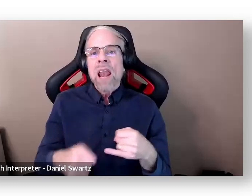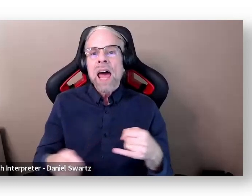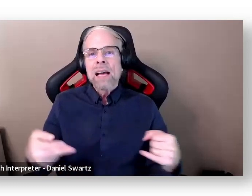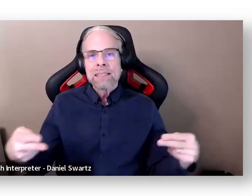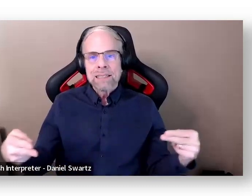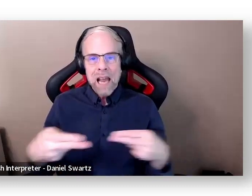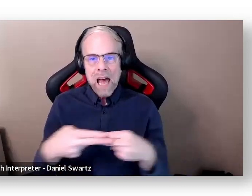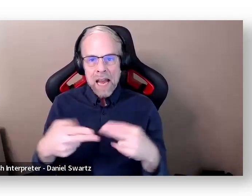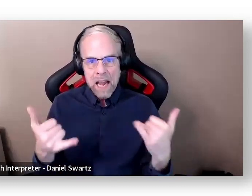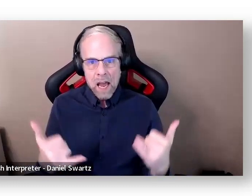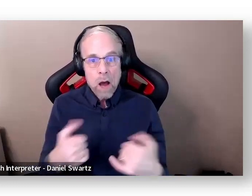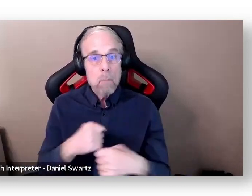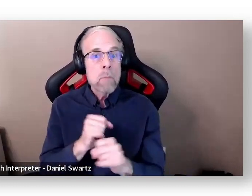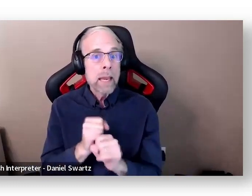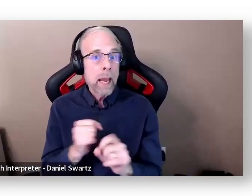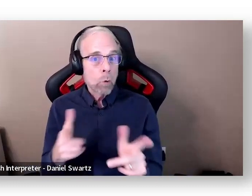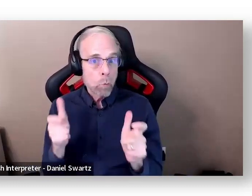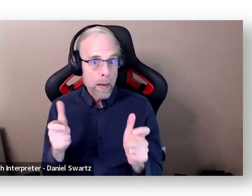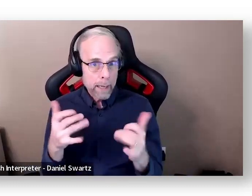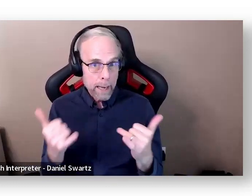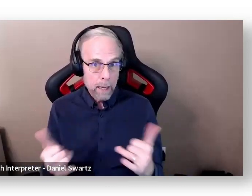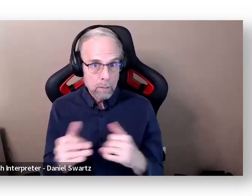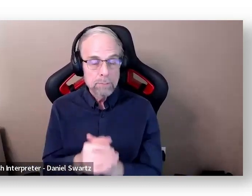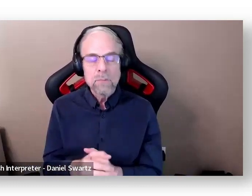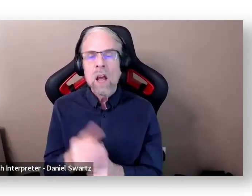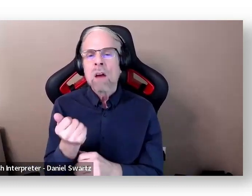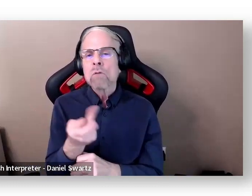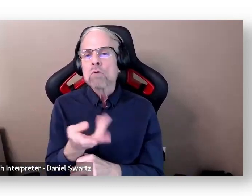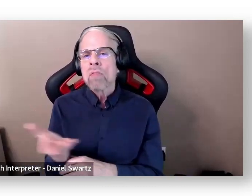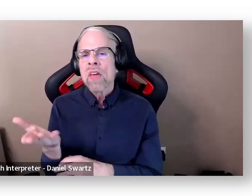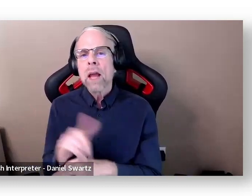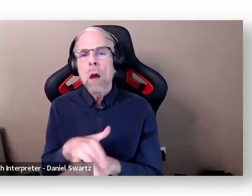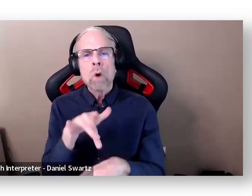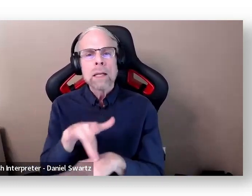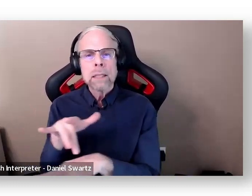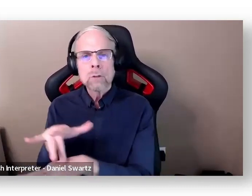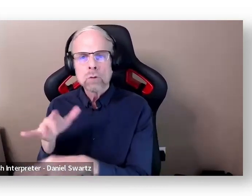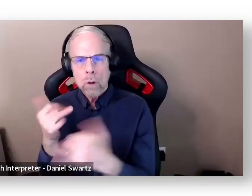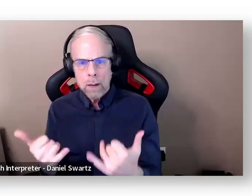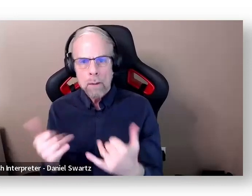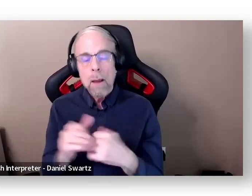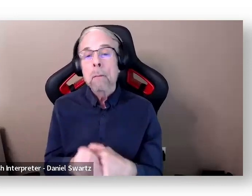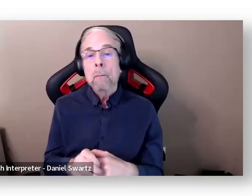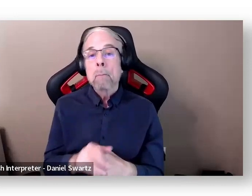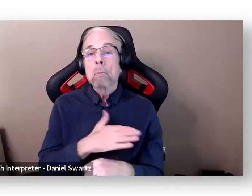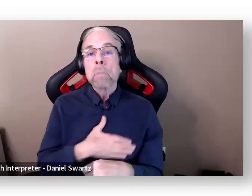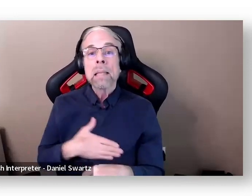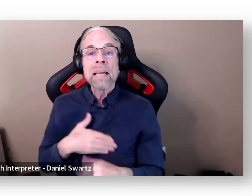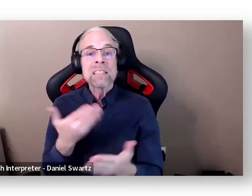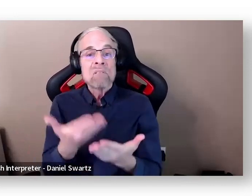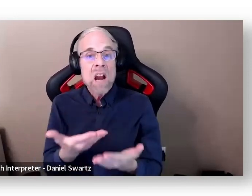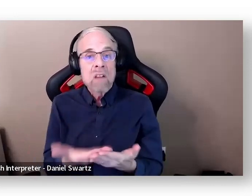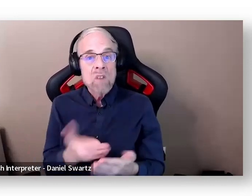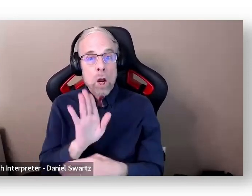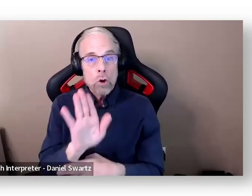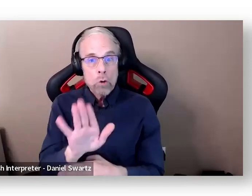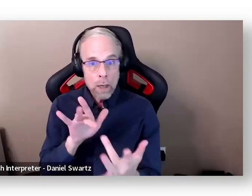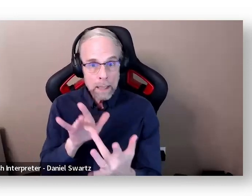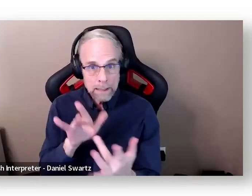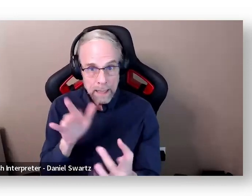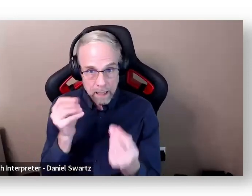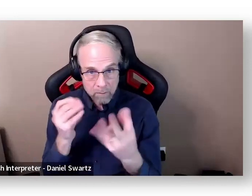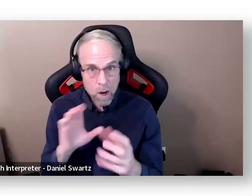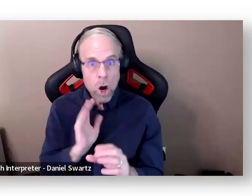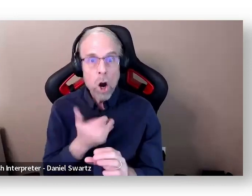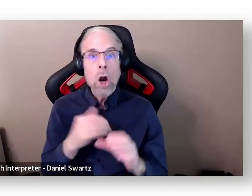tener todos los árboles muertos fuera de ahí. Entonces, prometo que ya me lo acabamos. Unas cosas más. Por